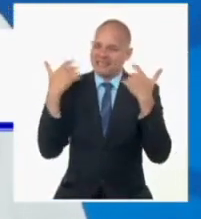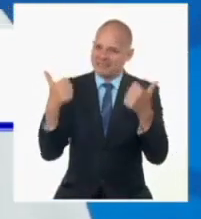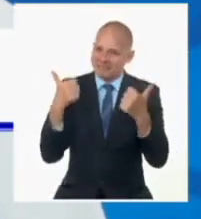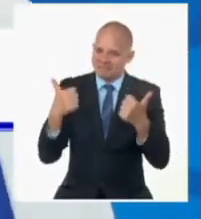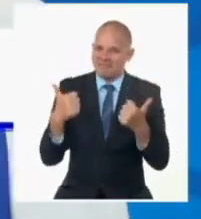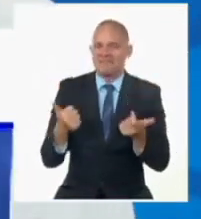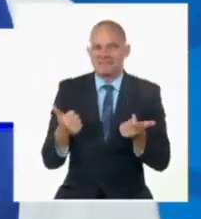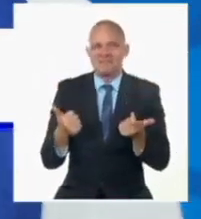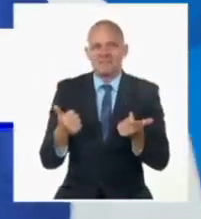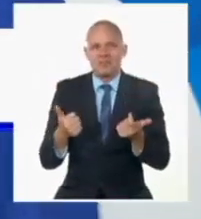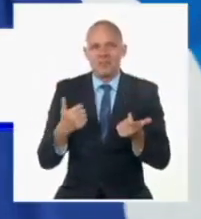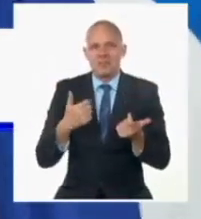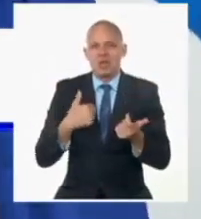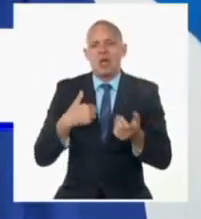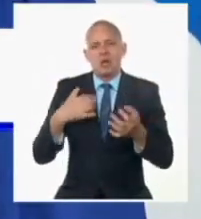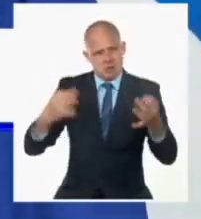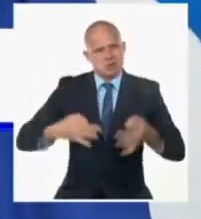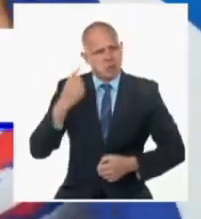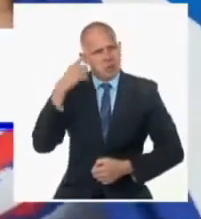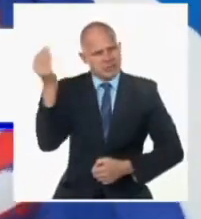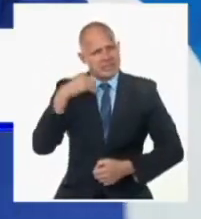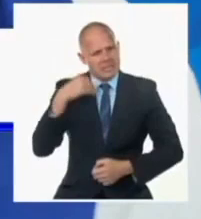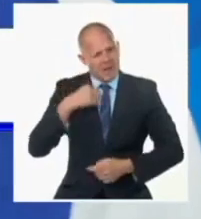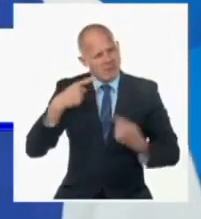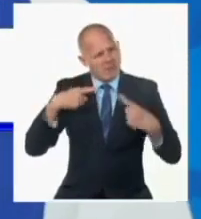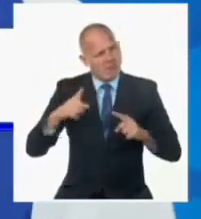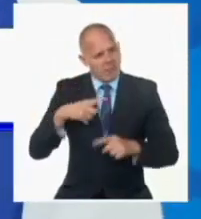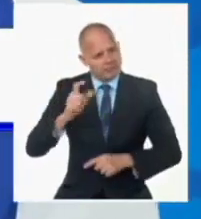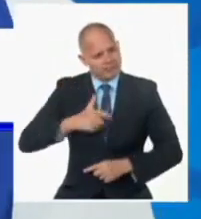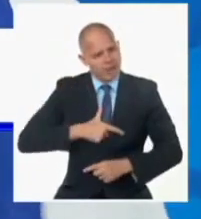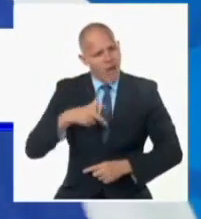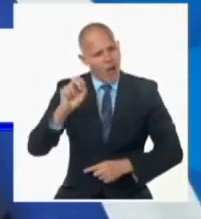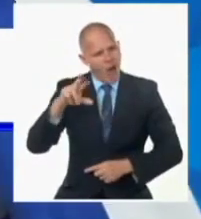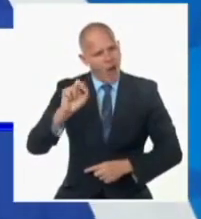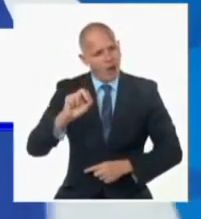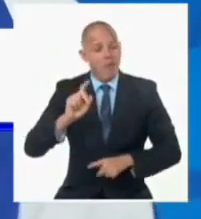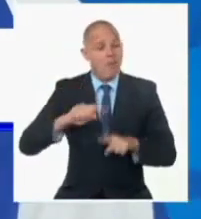esperaba este resultado porque yo estaba entrenando para esto.